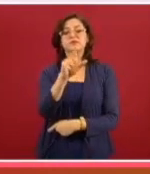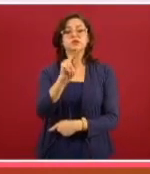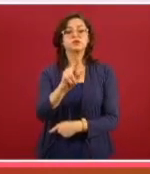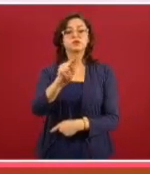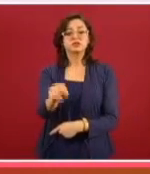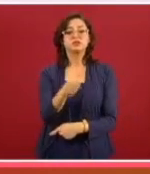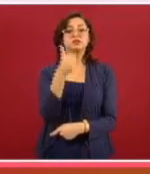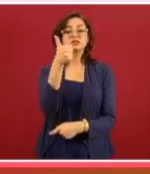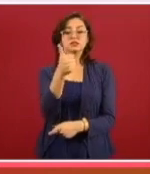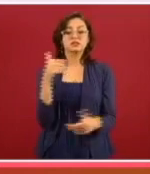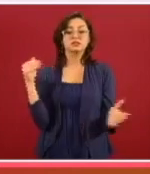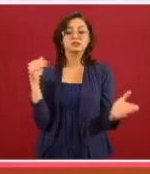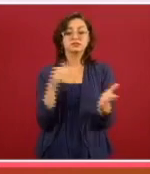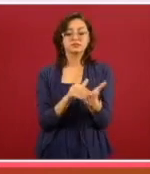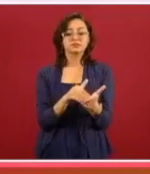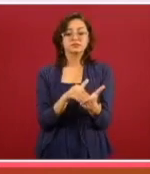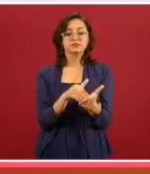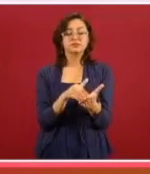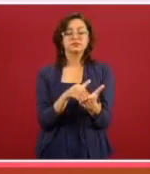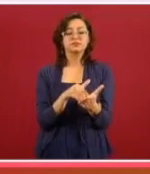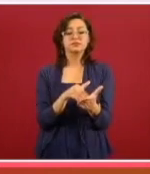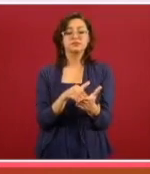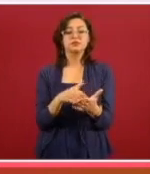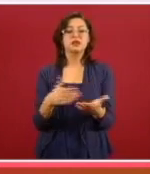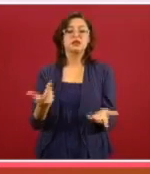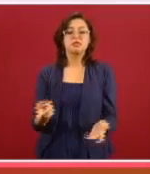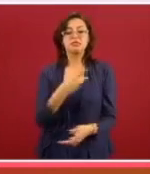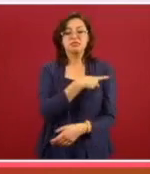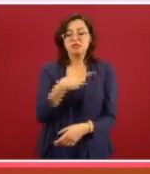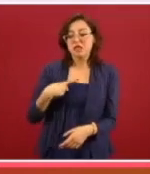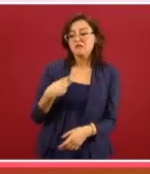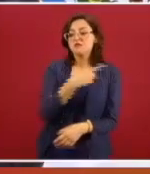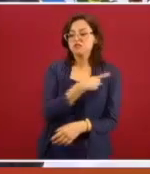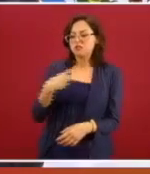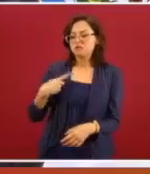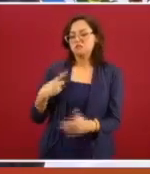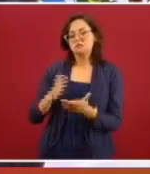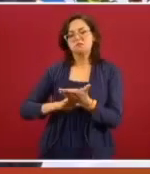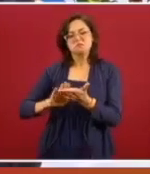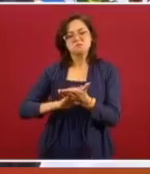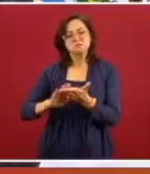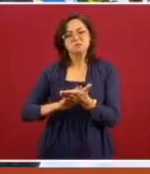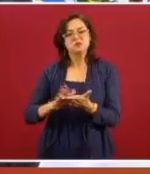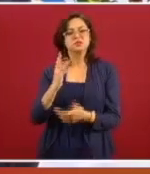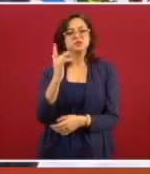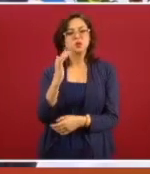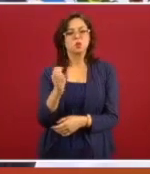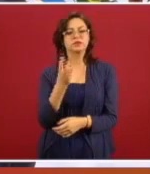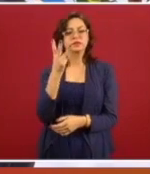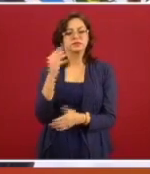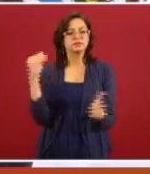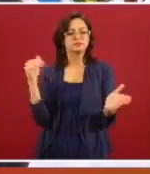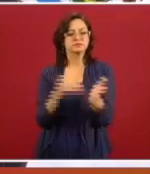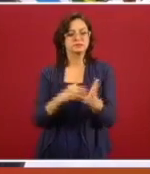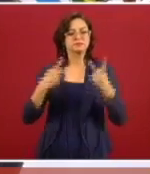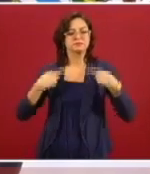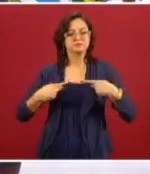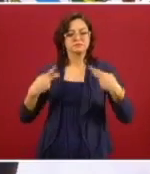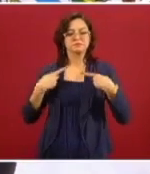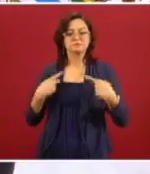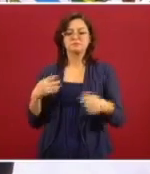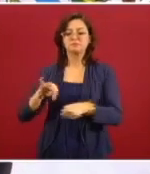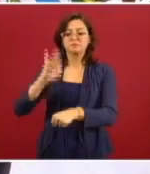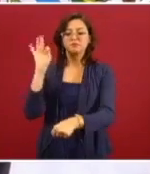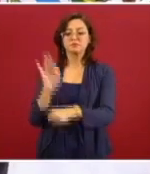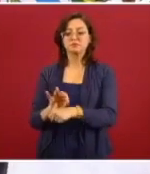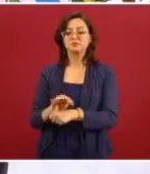186,000 y ha quitado deudas a 53,000 trabajadores que